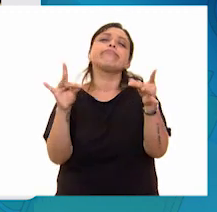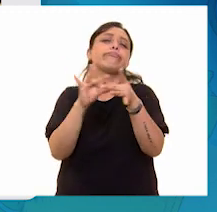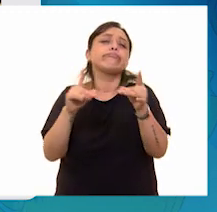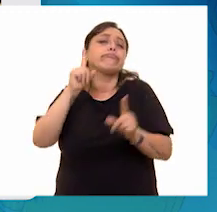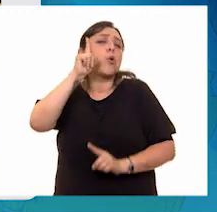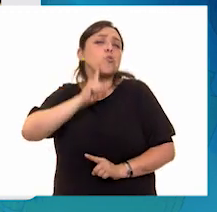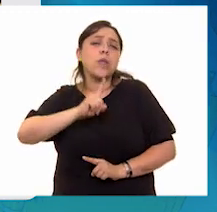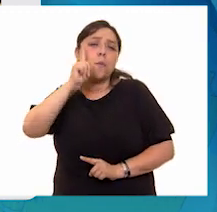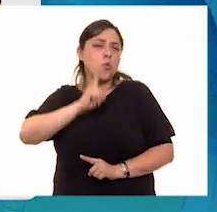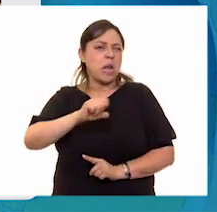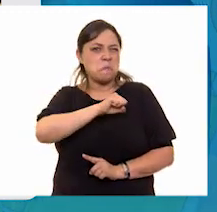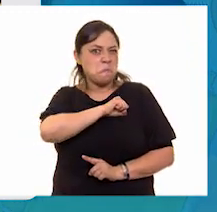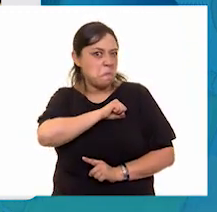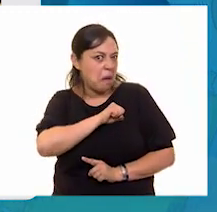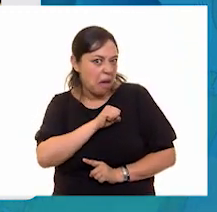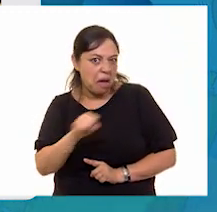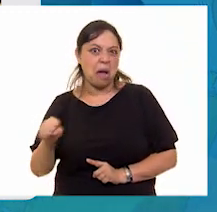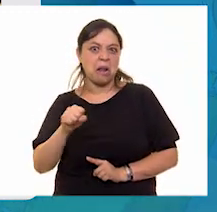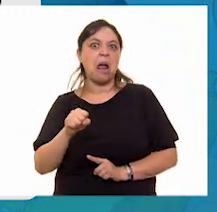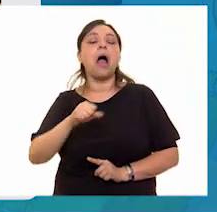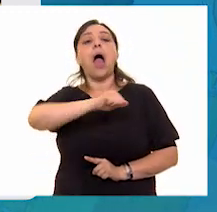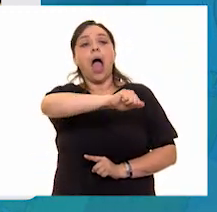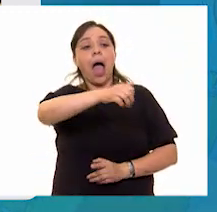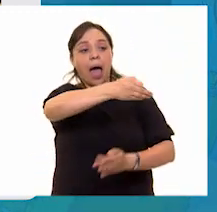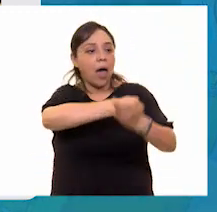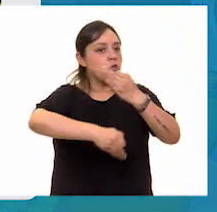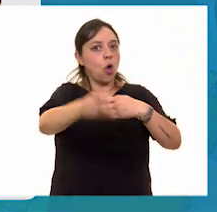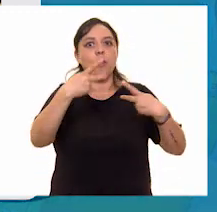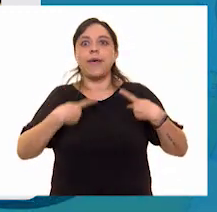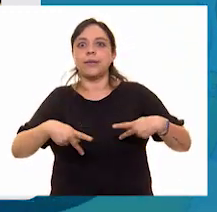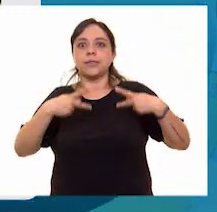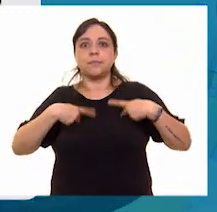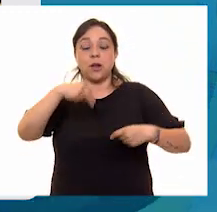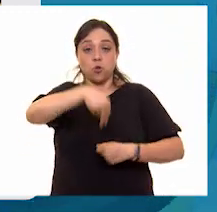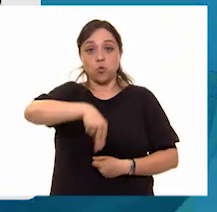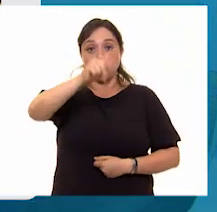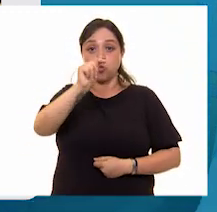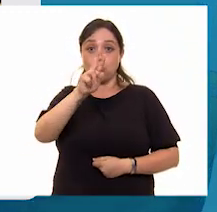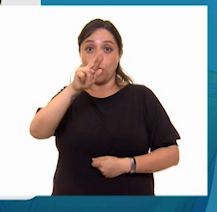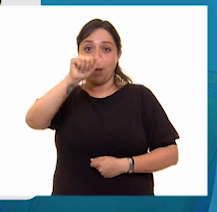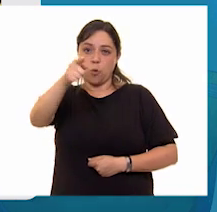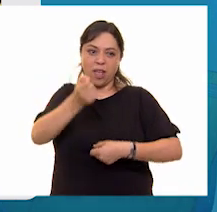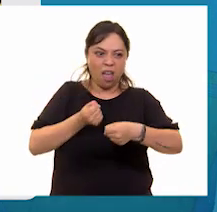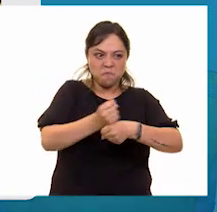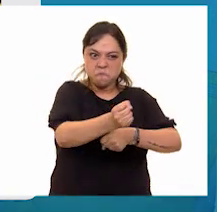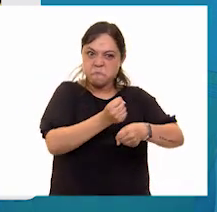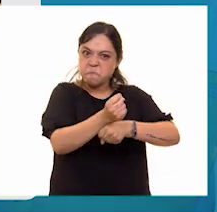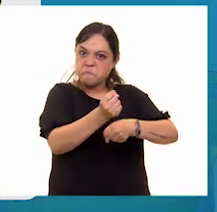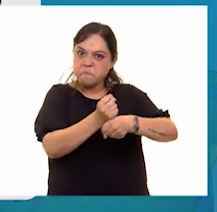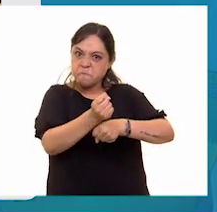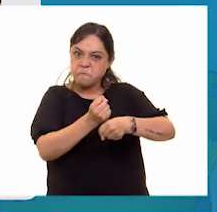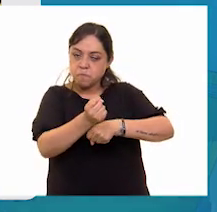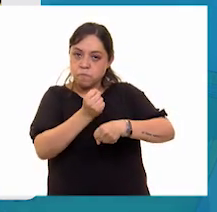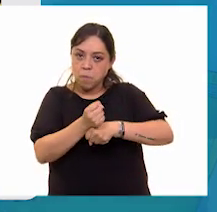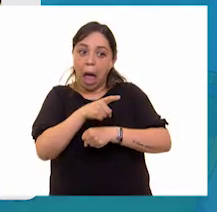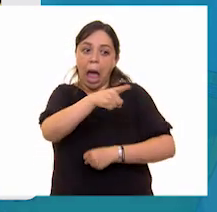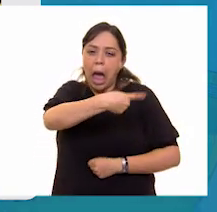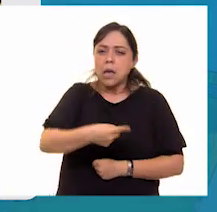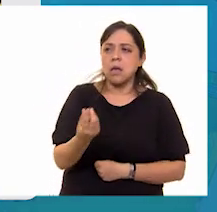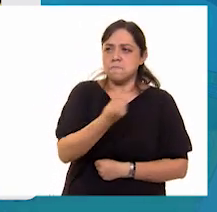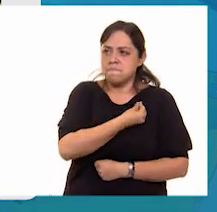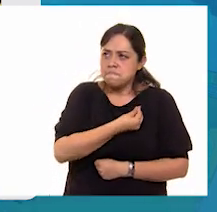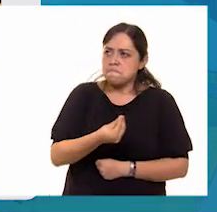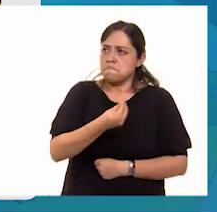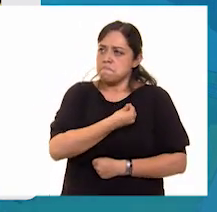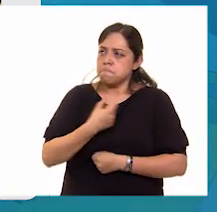mujer muy malvada y perversa que maltrataba a todos los habitantes del norte de Turambul. Así viven soportando los abusos de la